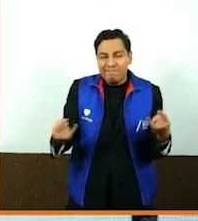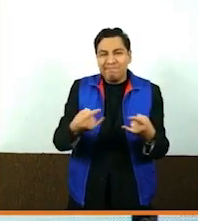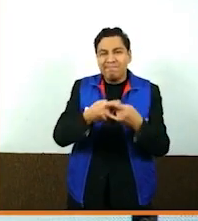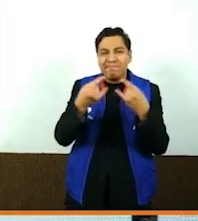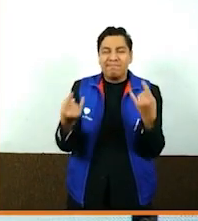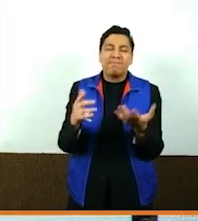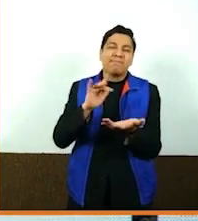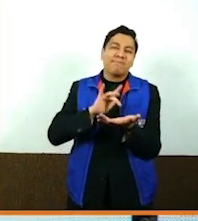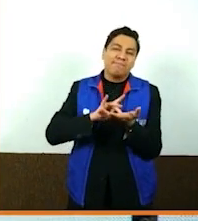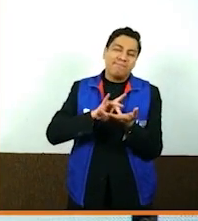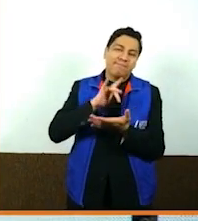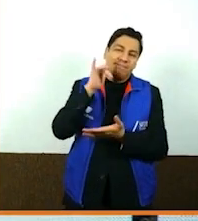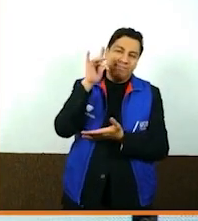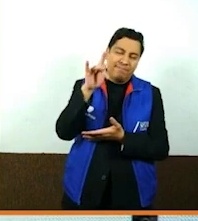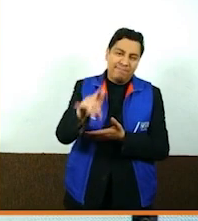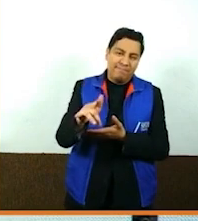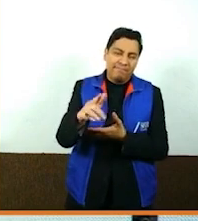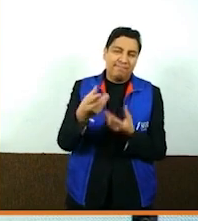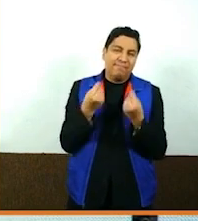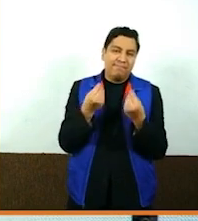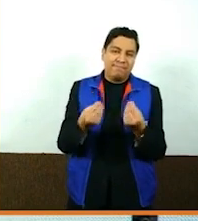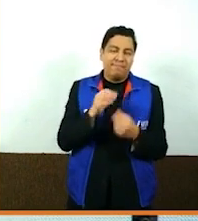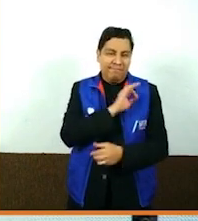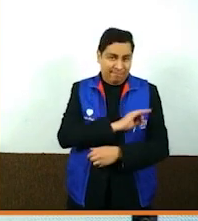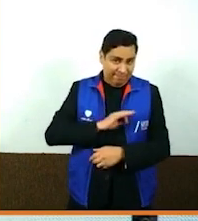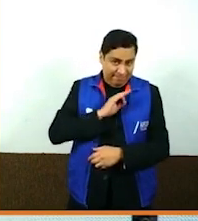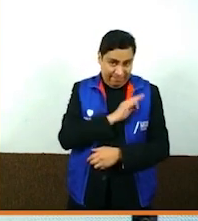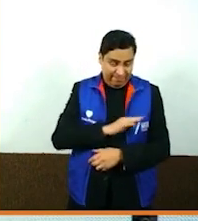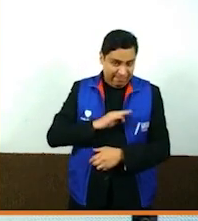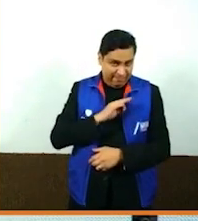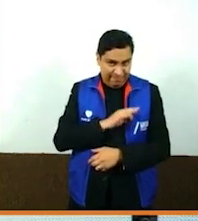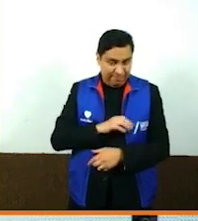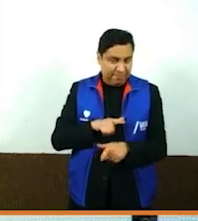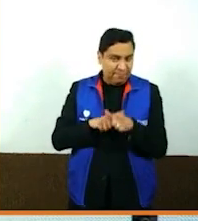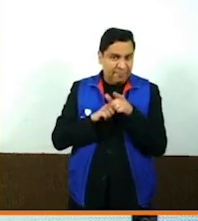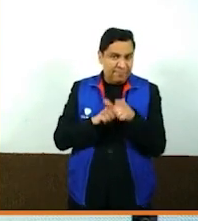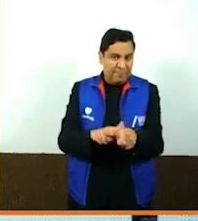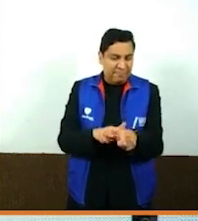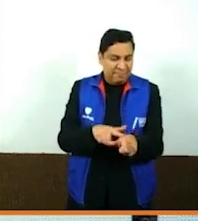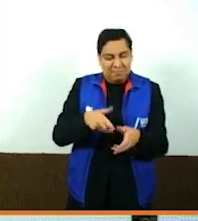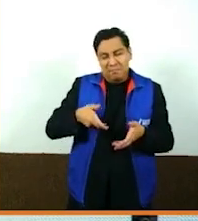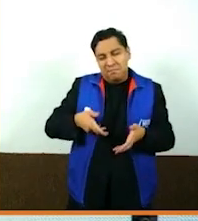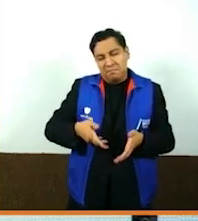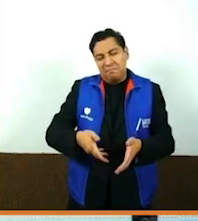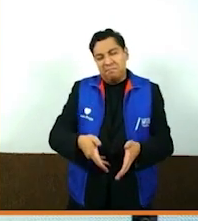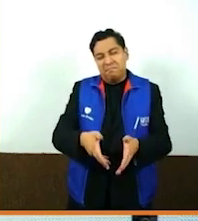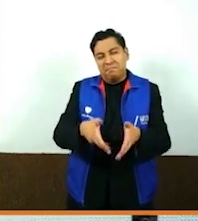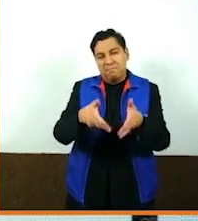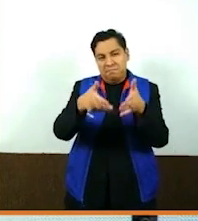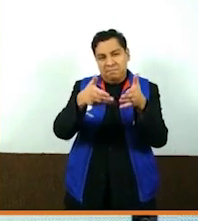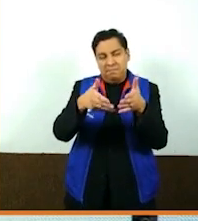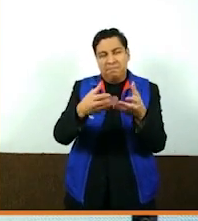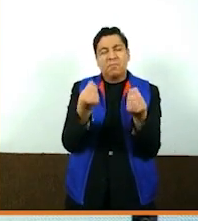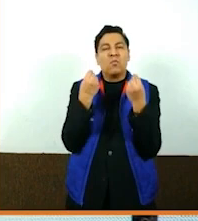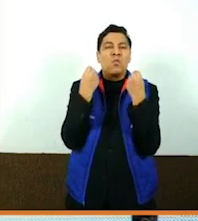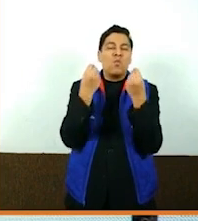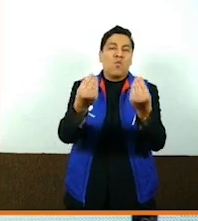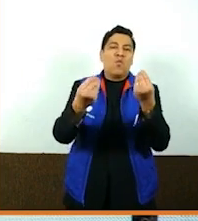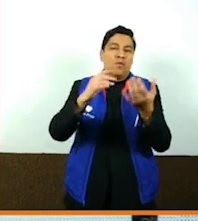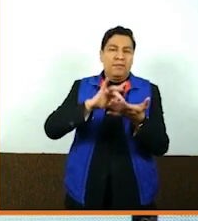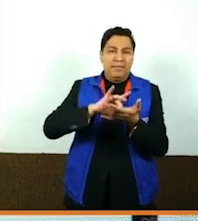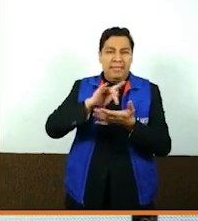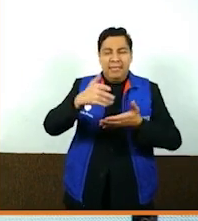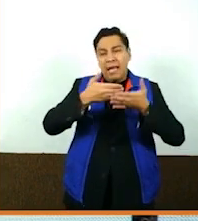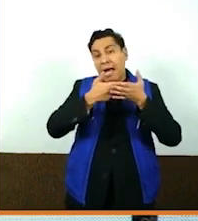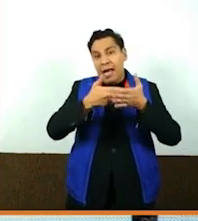Les agradecemos, bueno, les felicitamos por seguir en este camino, pero les agradecemos enormemente haber